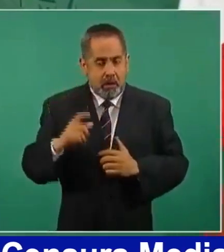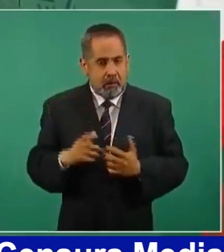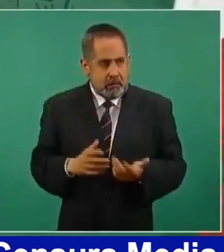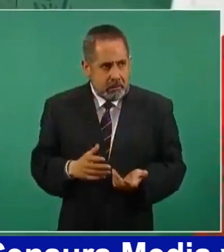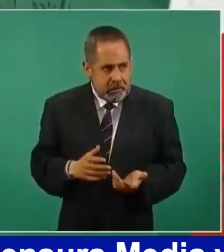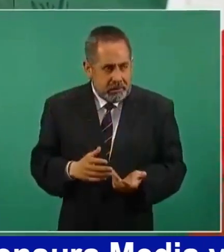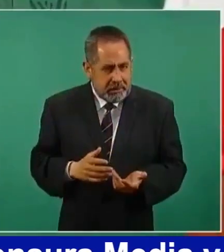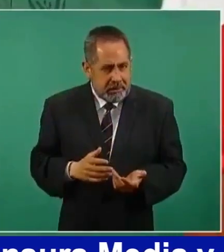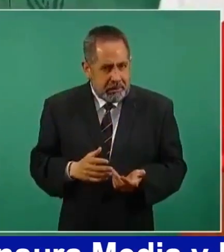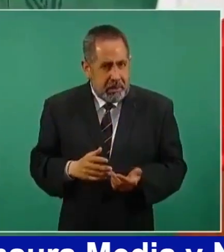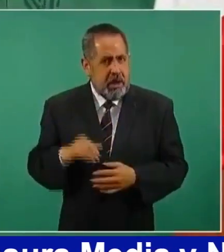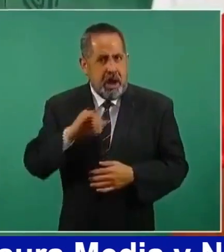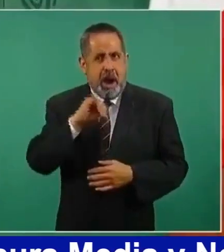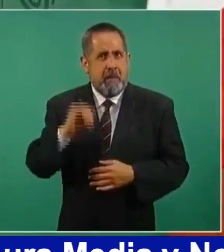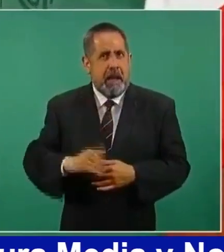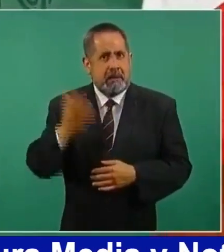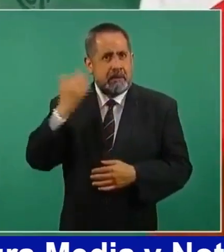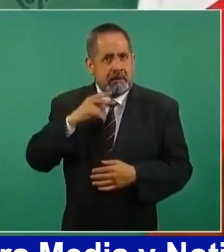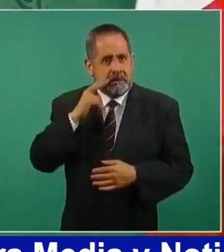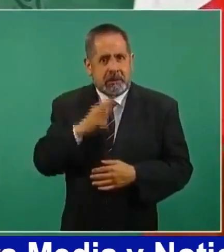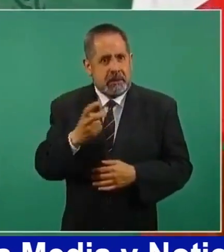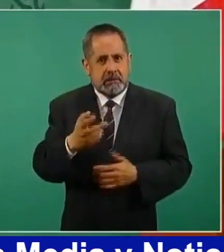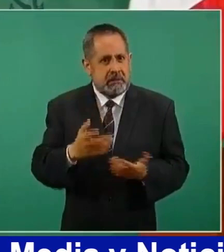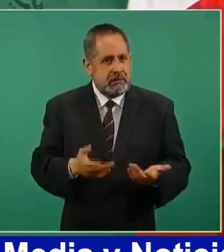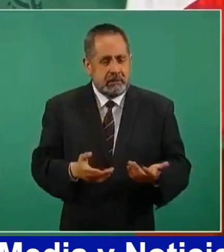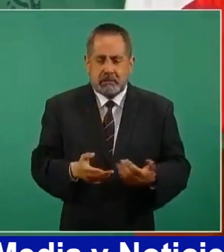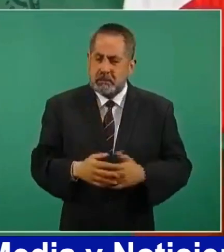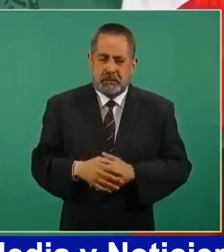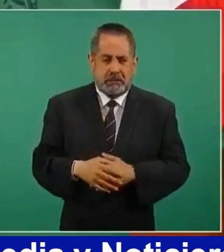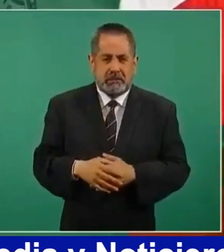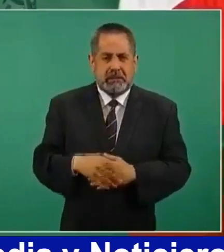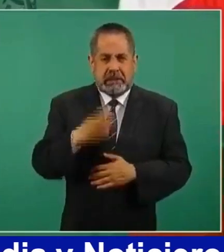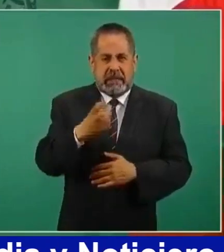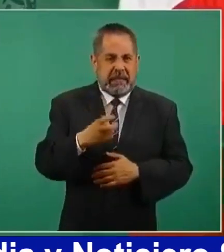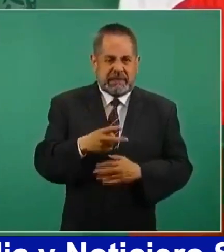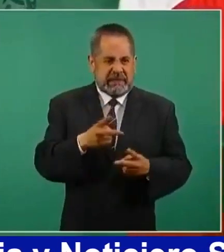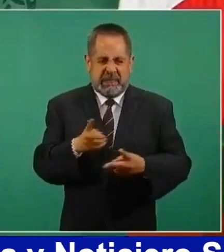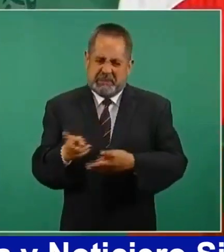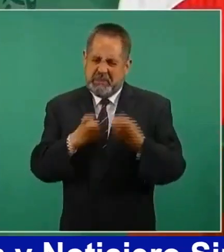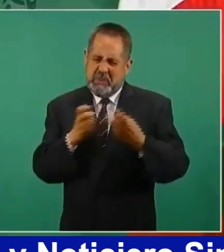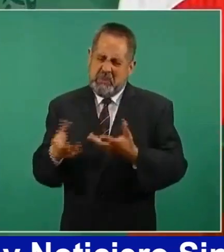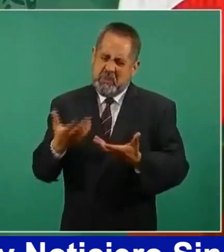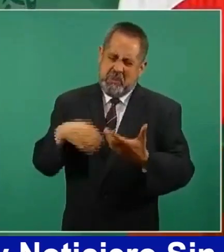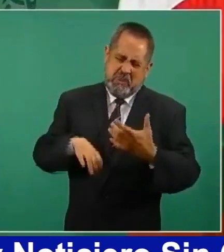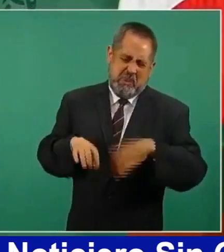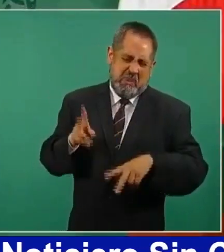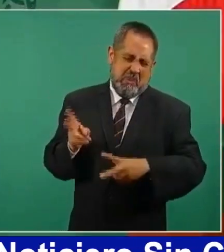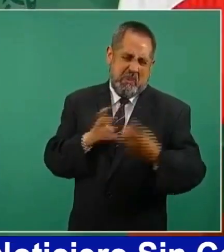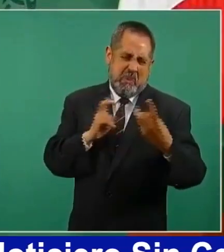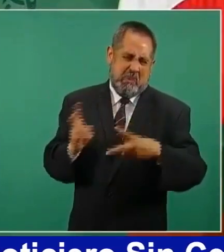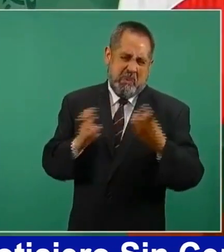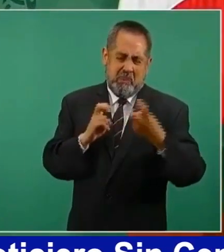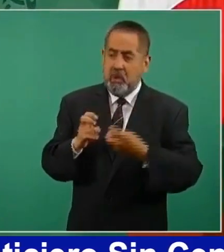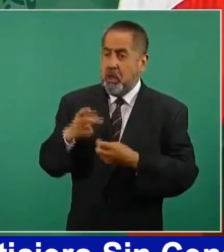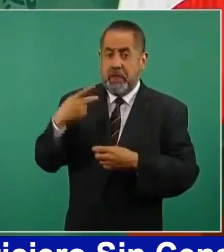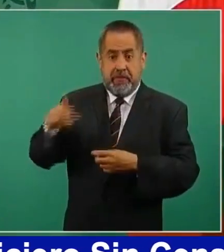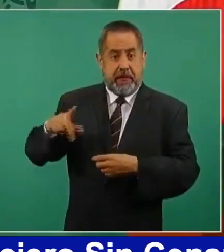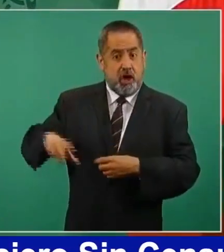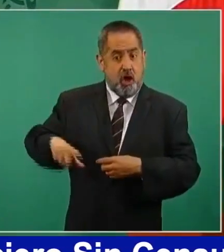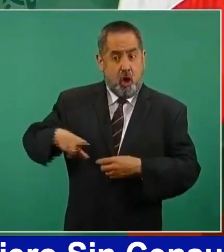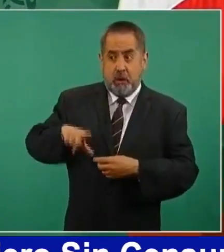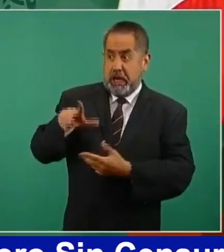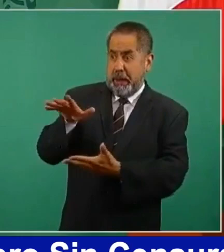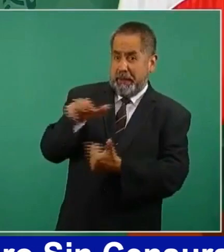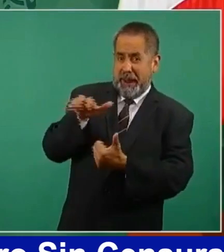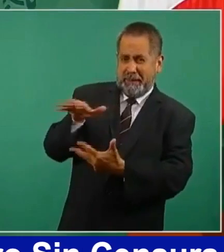Nunca se había visto eso. Ese es el traslado, la transferencia de bienes